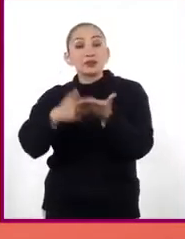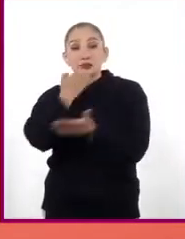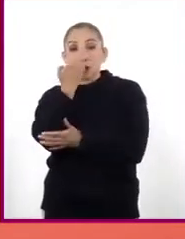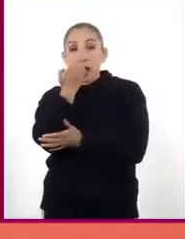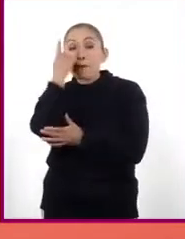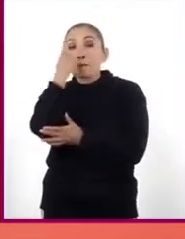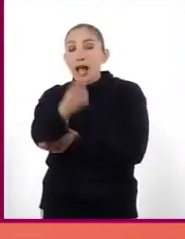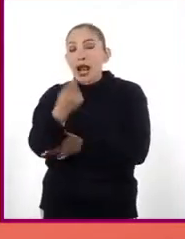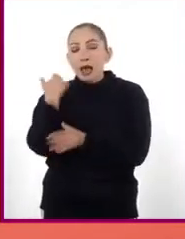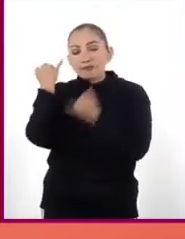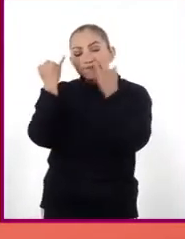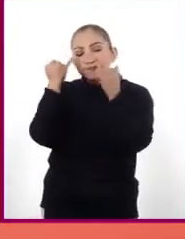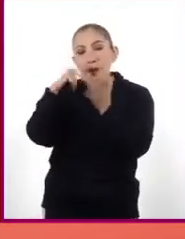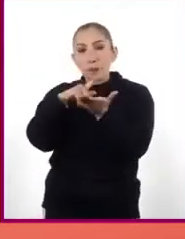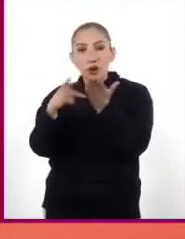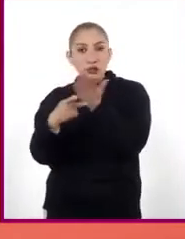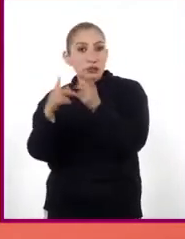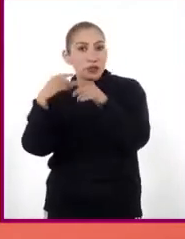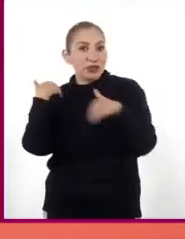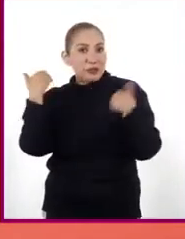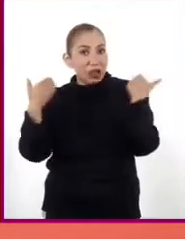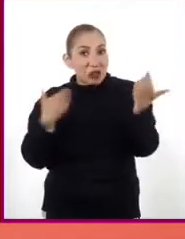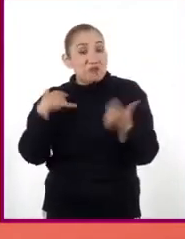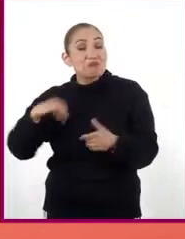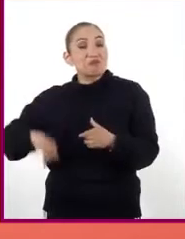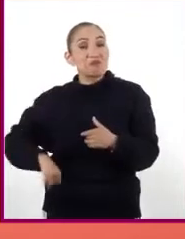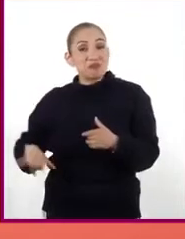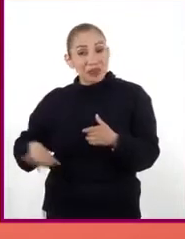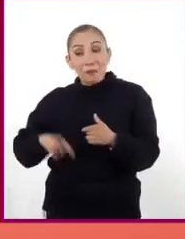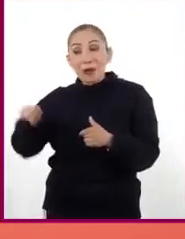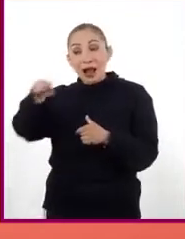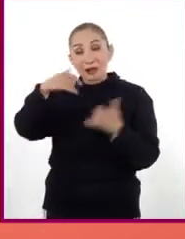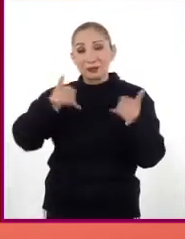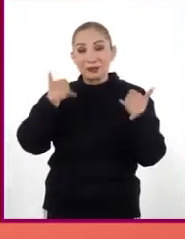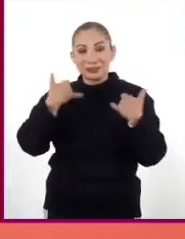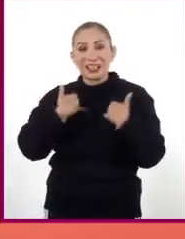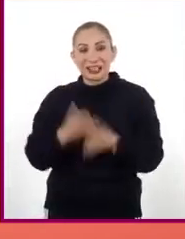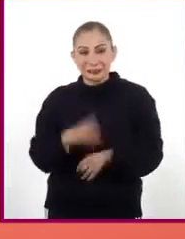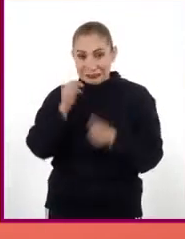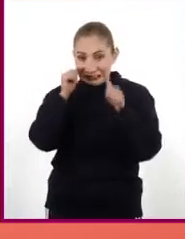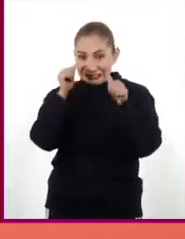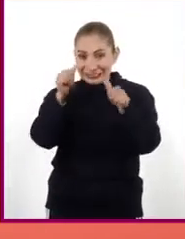escuela para desarrollar proyectos divertidos e interesantes para la juventud.